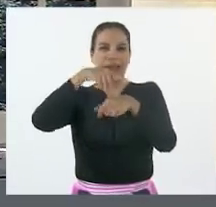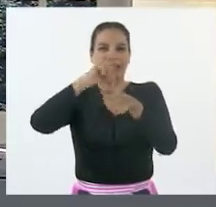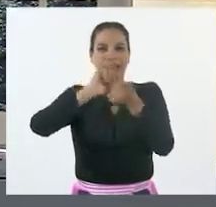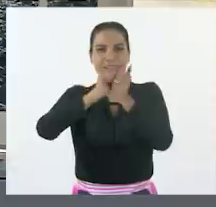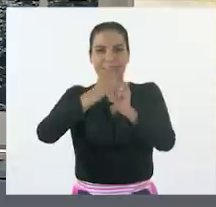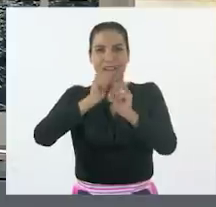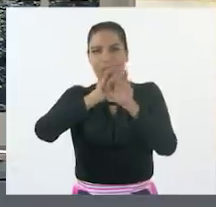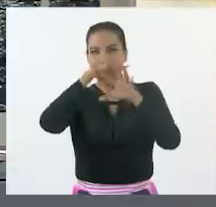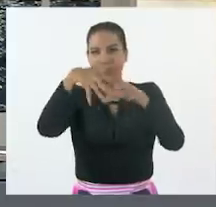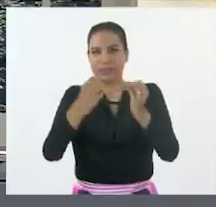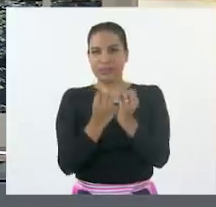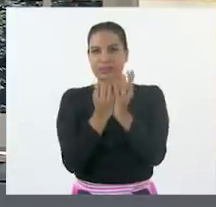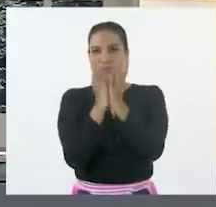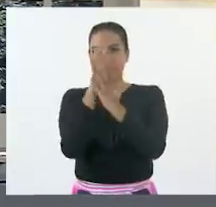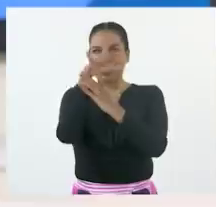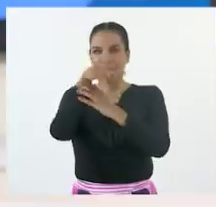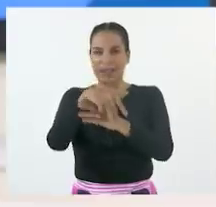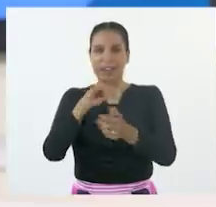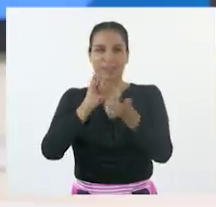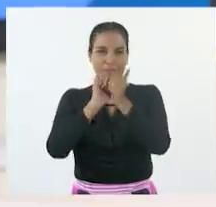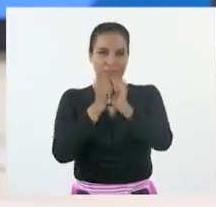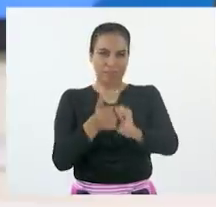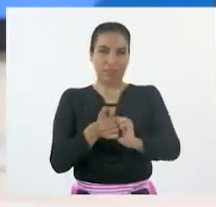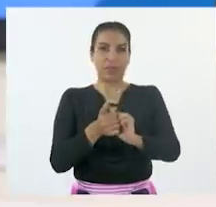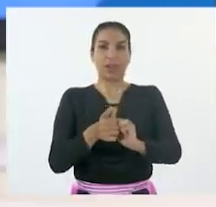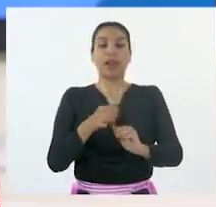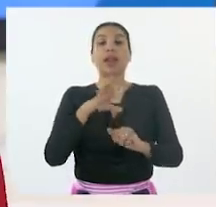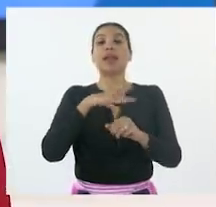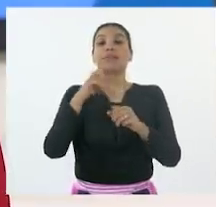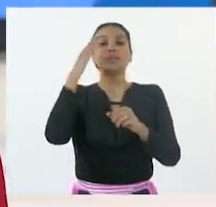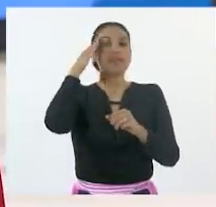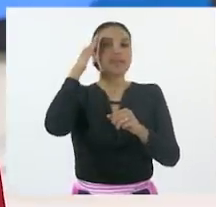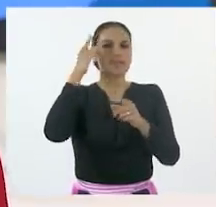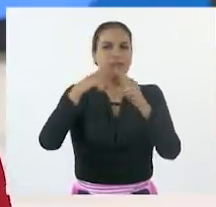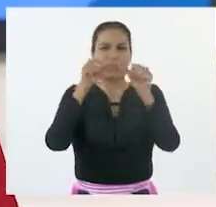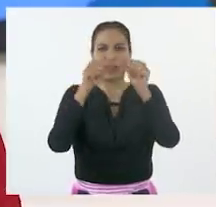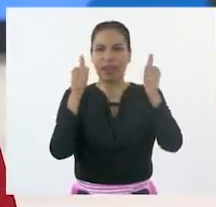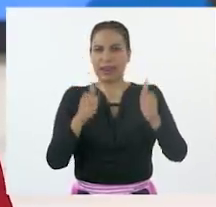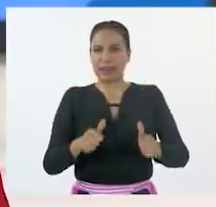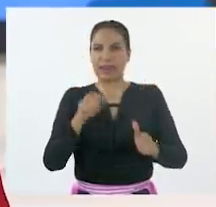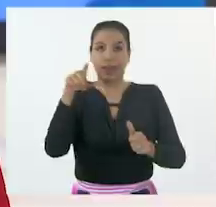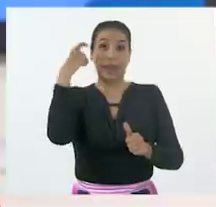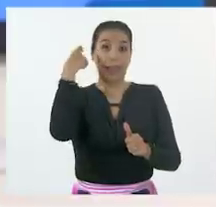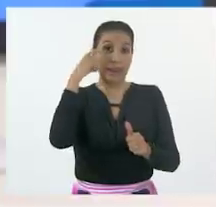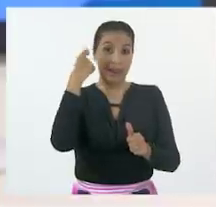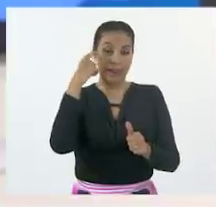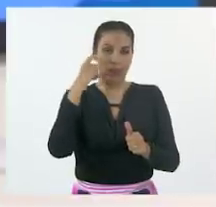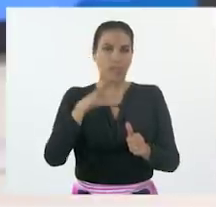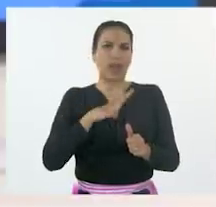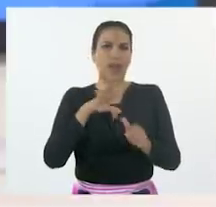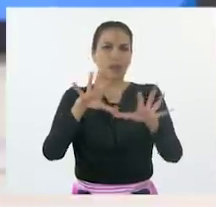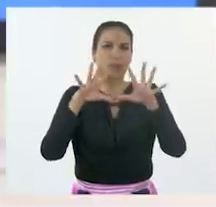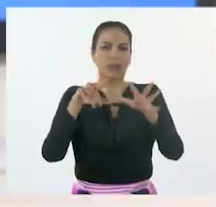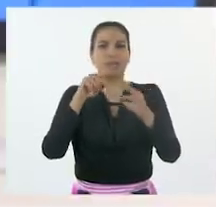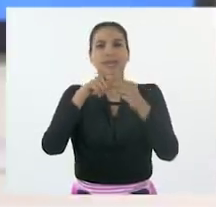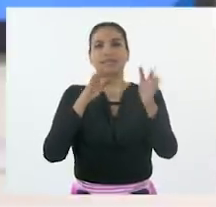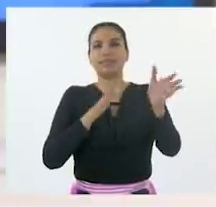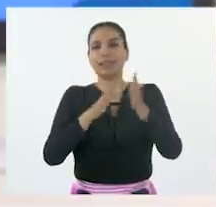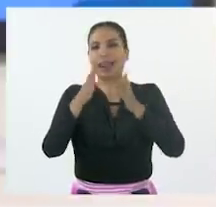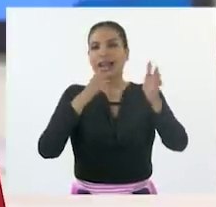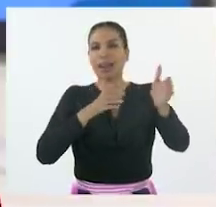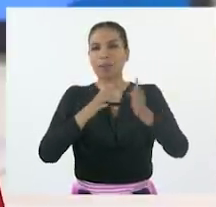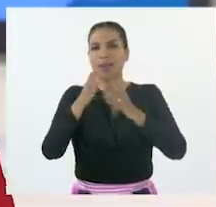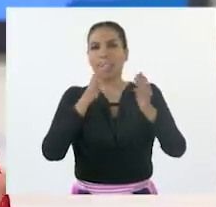de un volcán en extinción. Entre las principales artesanías de Querétaro destacan su cerámica de